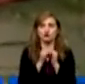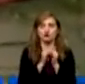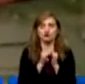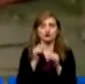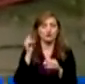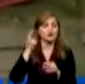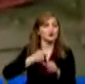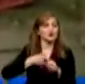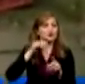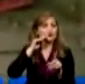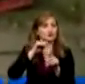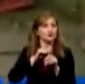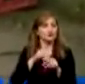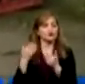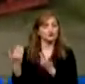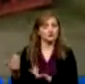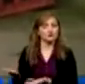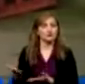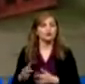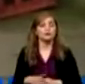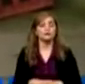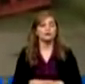para mensajes, el